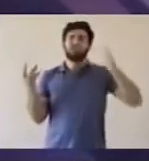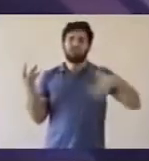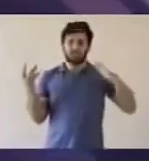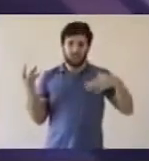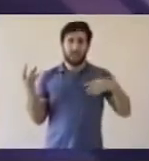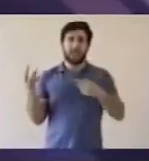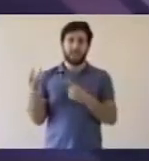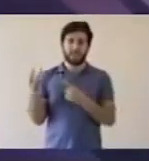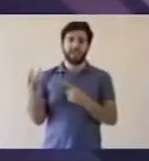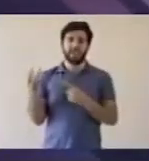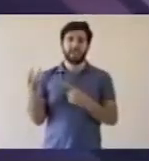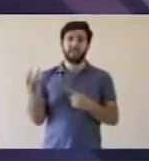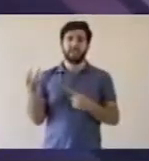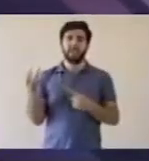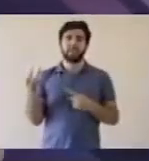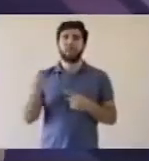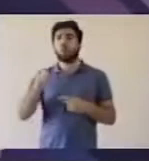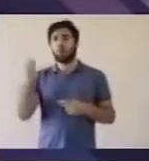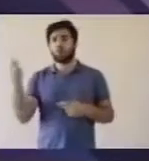Sí, es un chile.